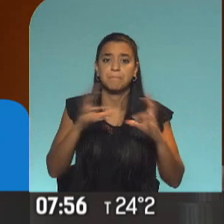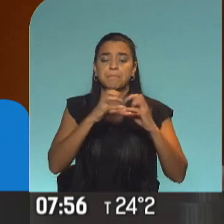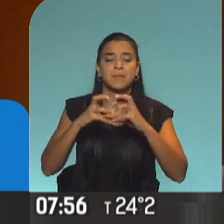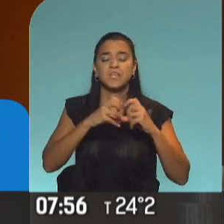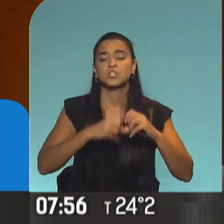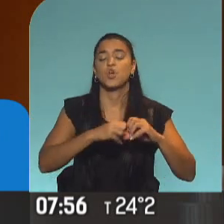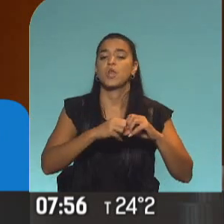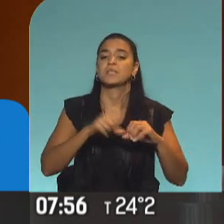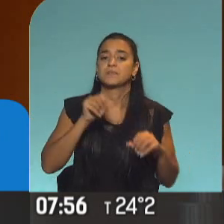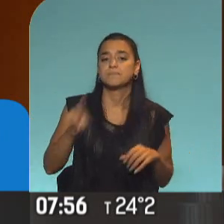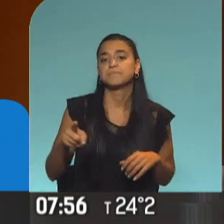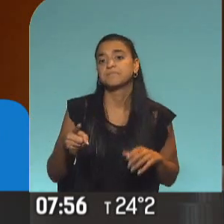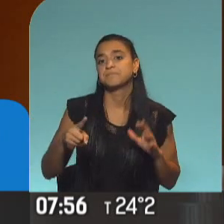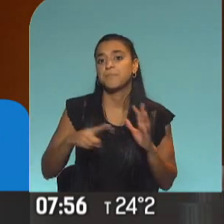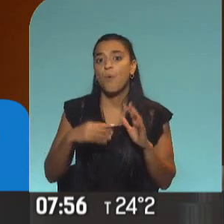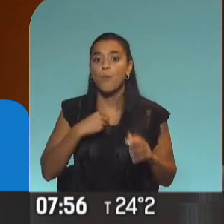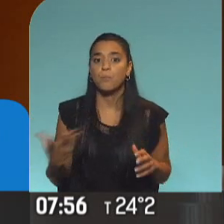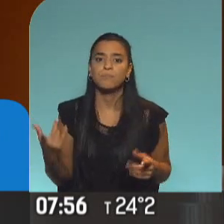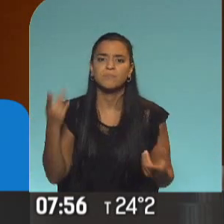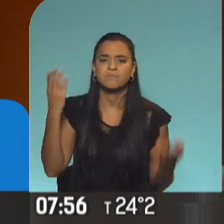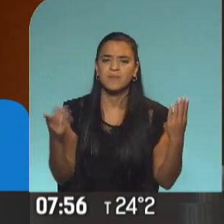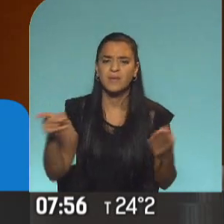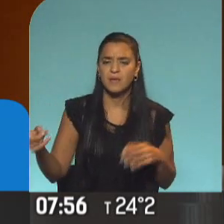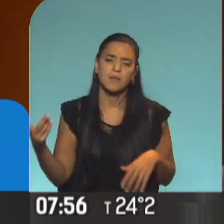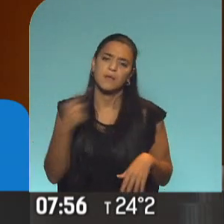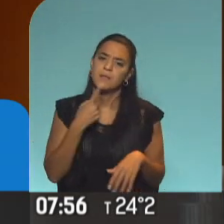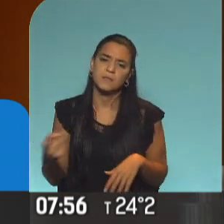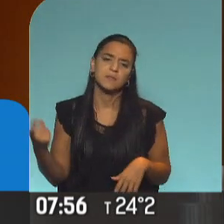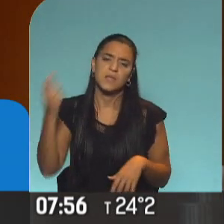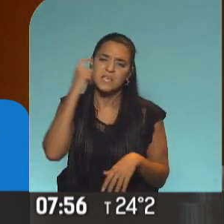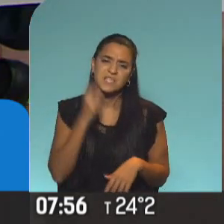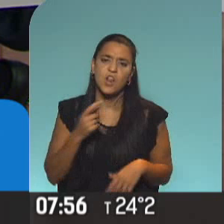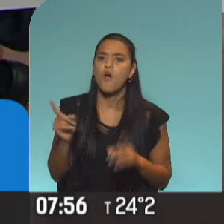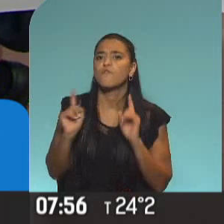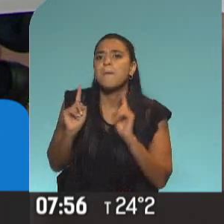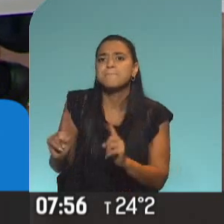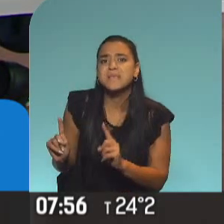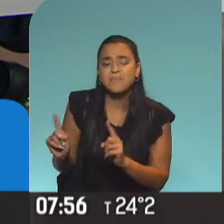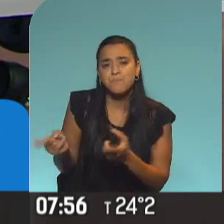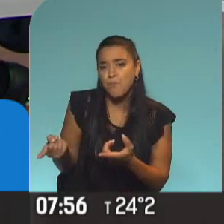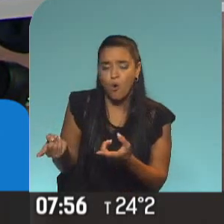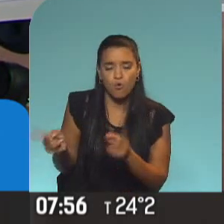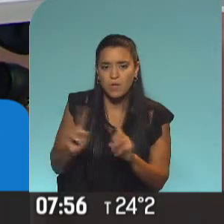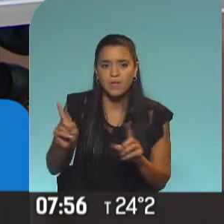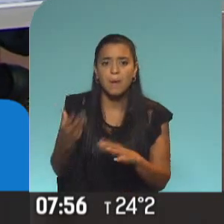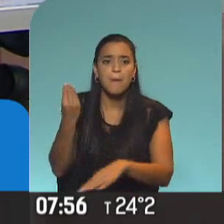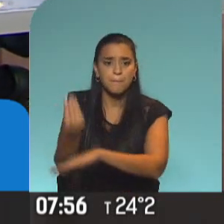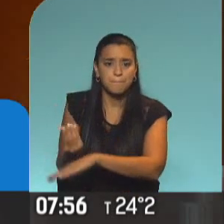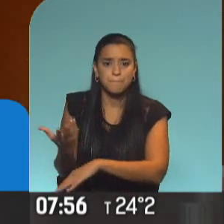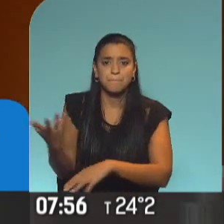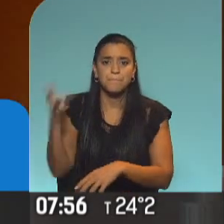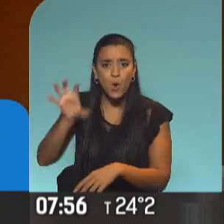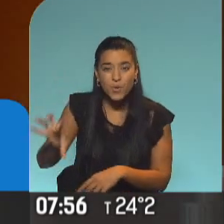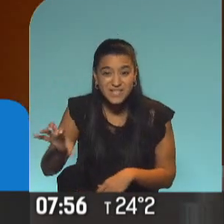sesiones ordinarias. Digo, contrasta en sentido que evidentemente Kicillof no tiene el mismo blindaje mediático y además asumió en una provincia que realmente estaba